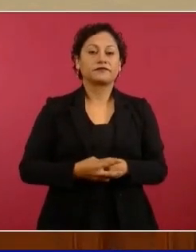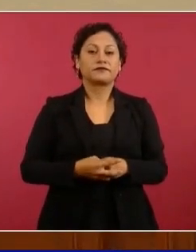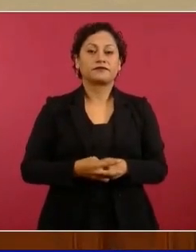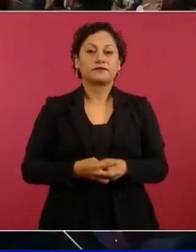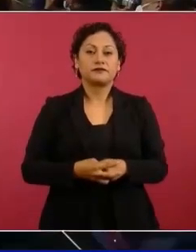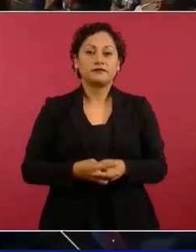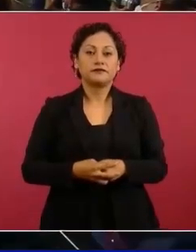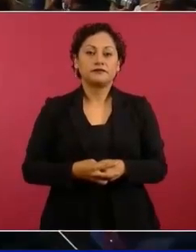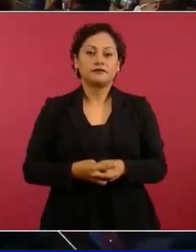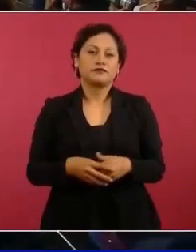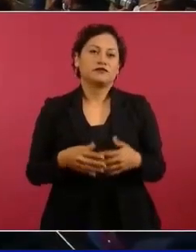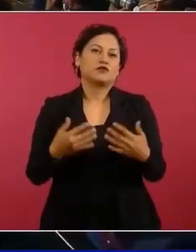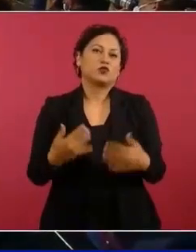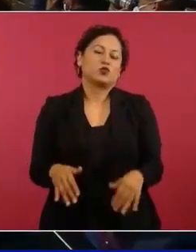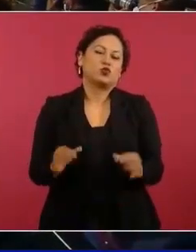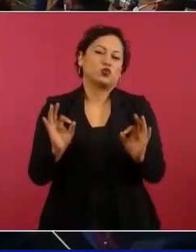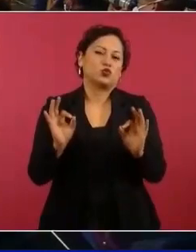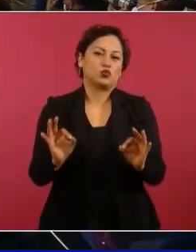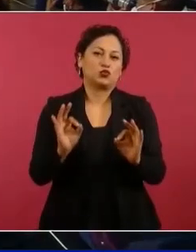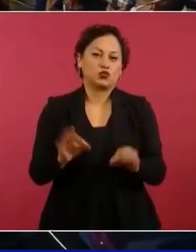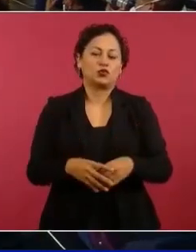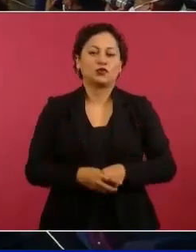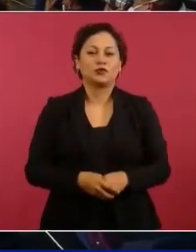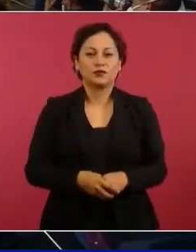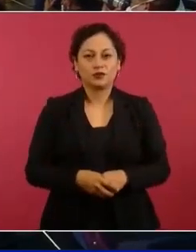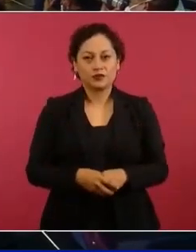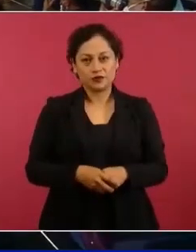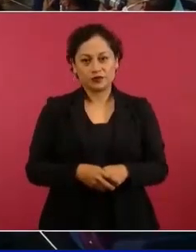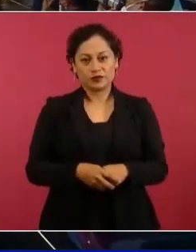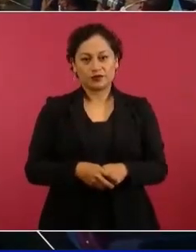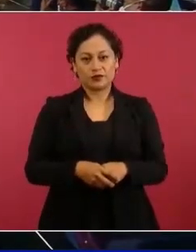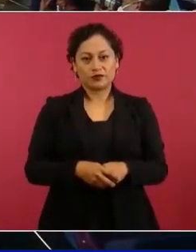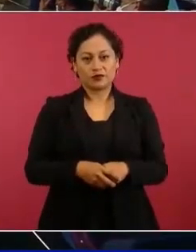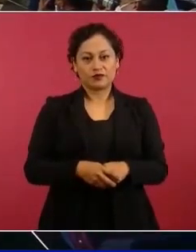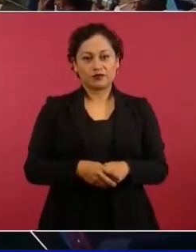Sería buenísimo. Nada más que estaba yo